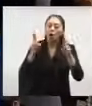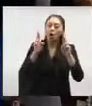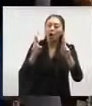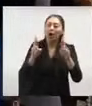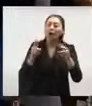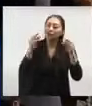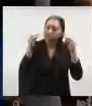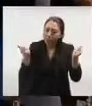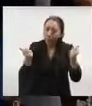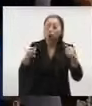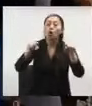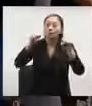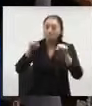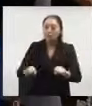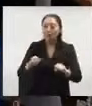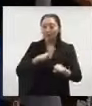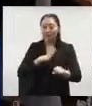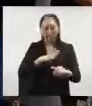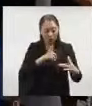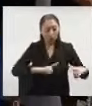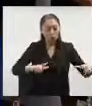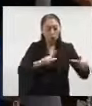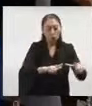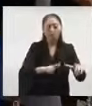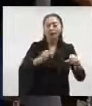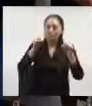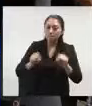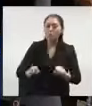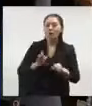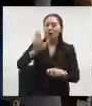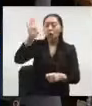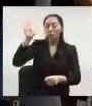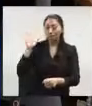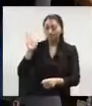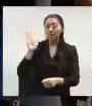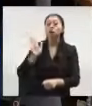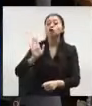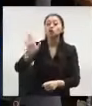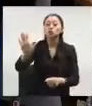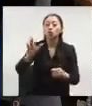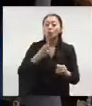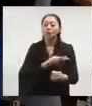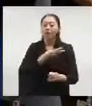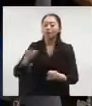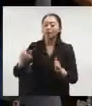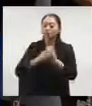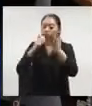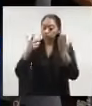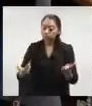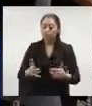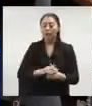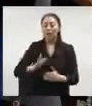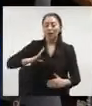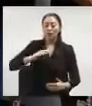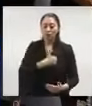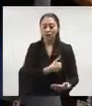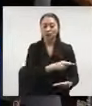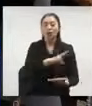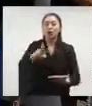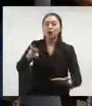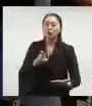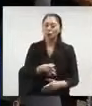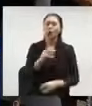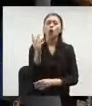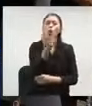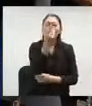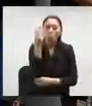se pueda disponer de una sede donde ellos puedan cumplir con ese mandato constitucional. Reitero, el Congreso de la República, su